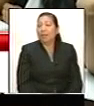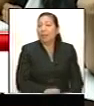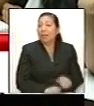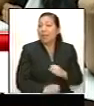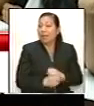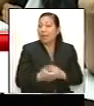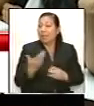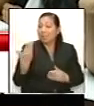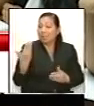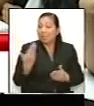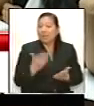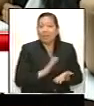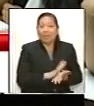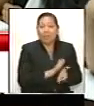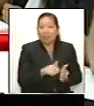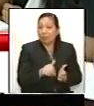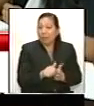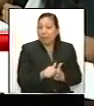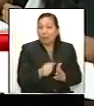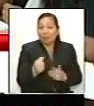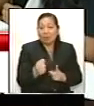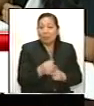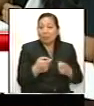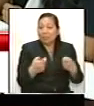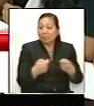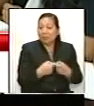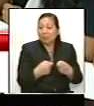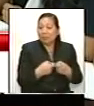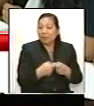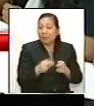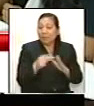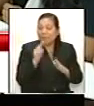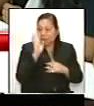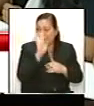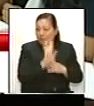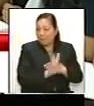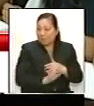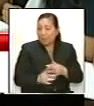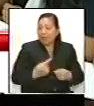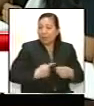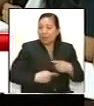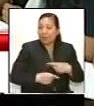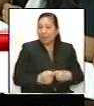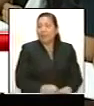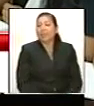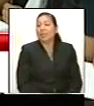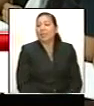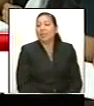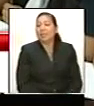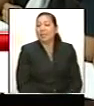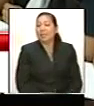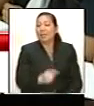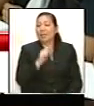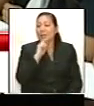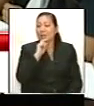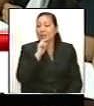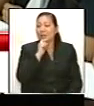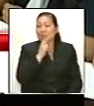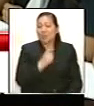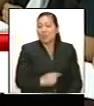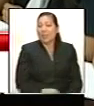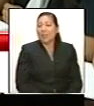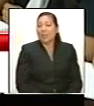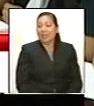hizo toda una campaña de no al acoso virtual a nivel nacional, se realizó a través de los Centros de Emergencia Mujer, ¿no?